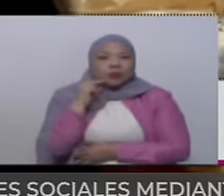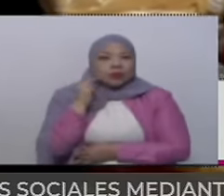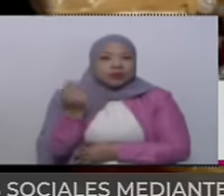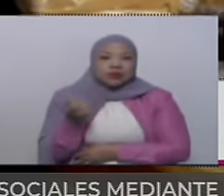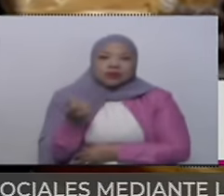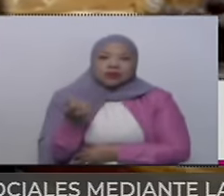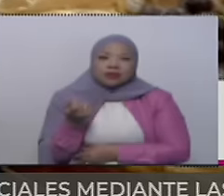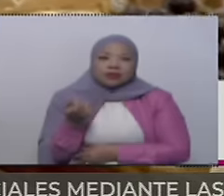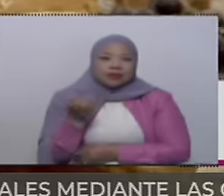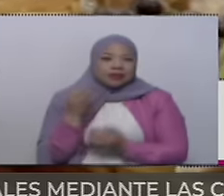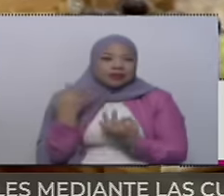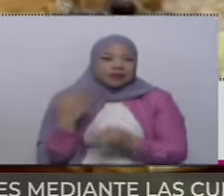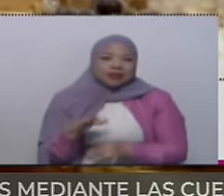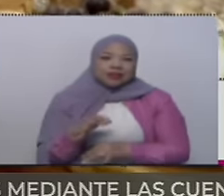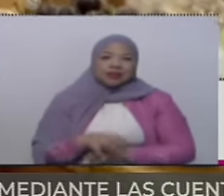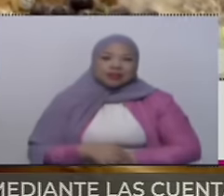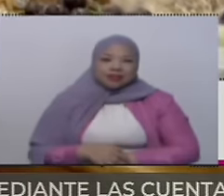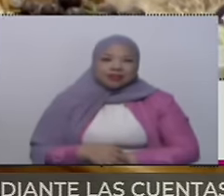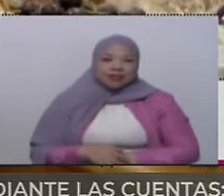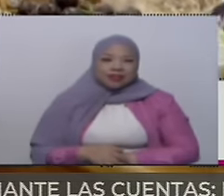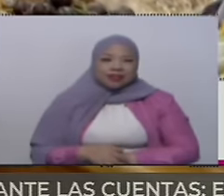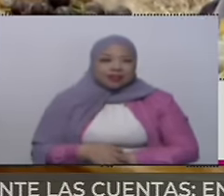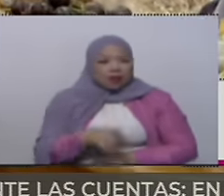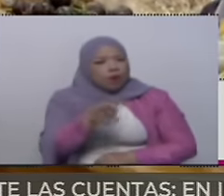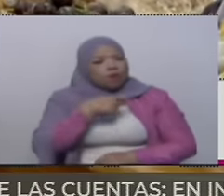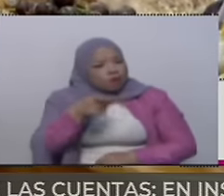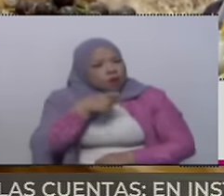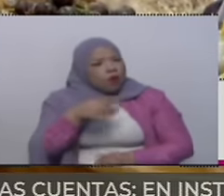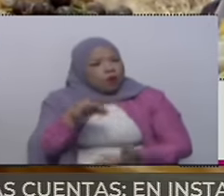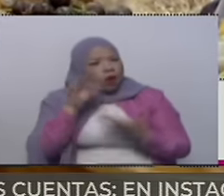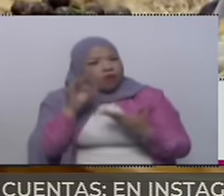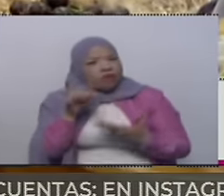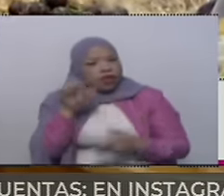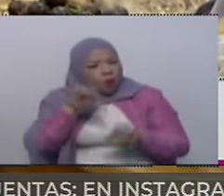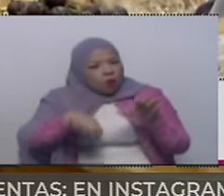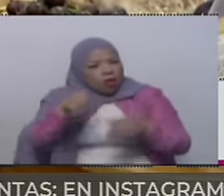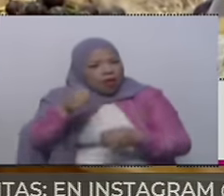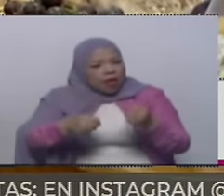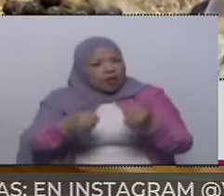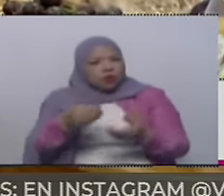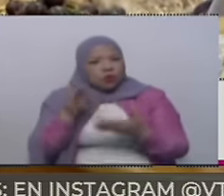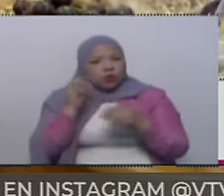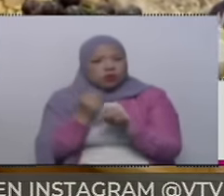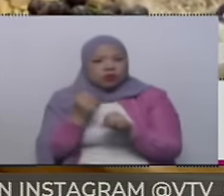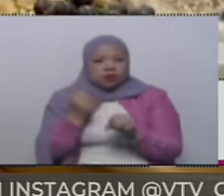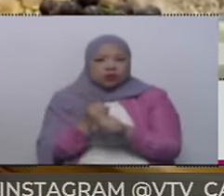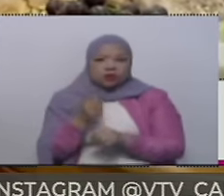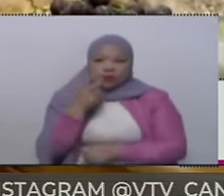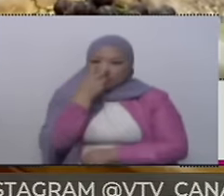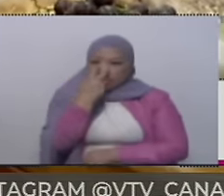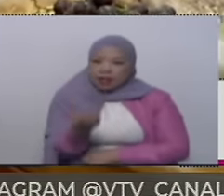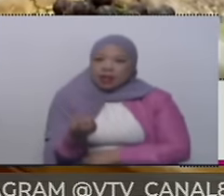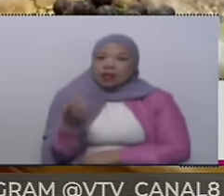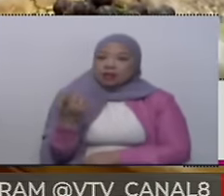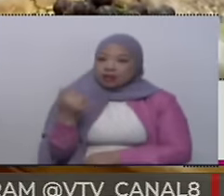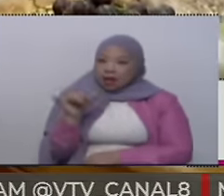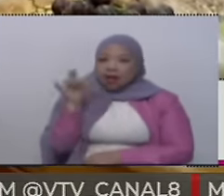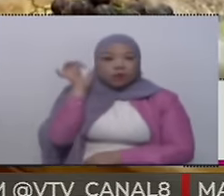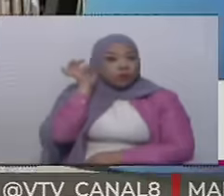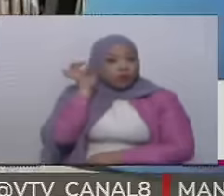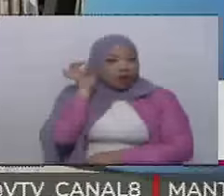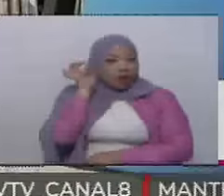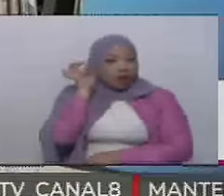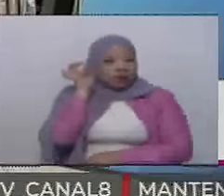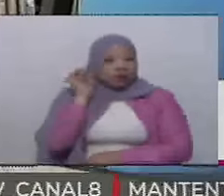se pierde, tráiganse un cafecito con leche ahí, ¿vale? Vamos a probar esto. Mire, aquí tenemos varias invitadas, ¿ah? Aquí